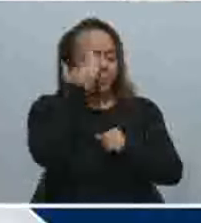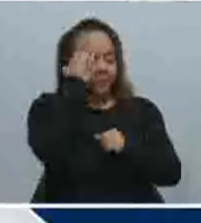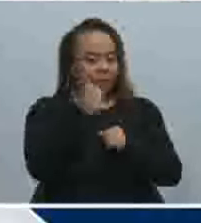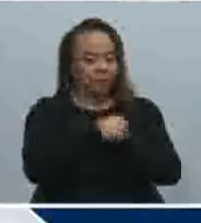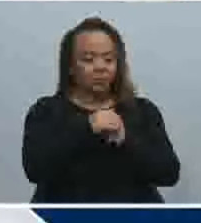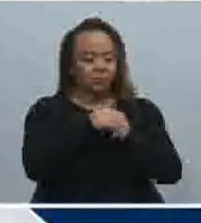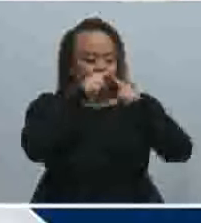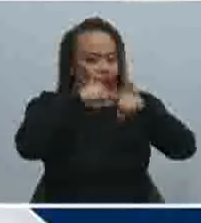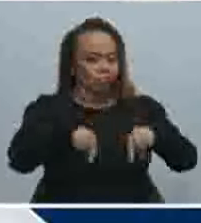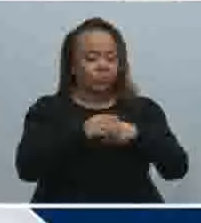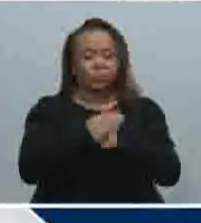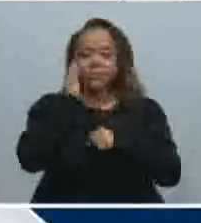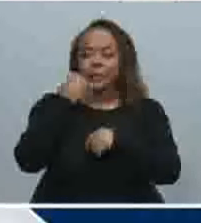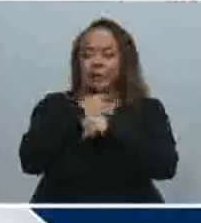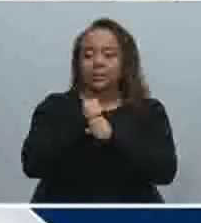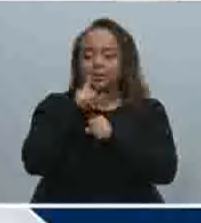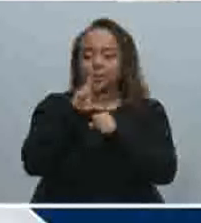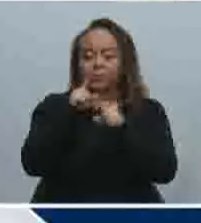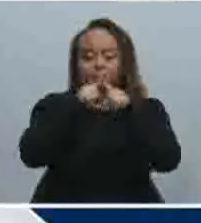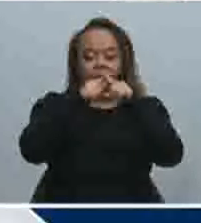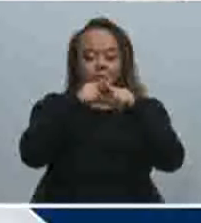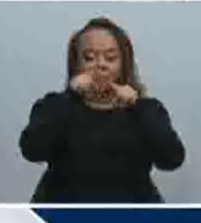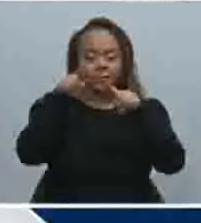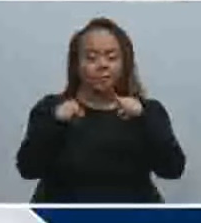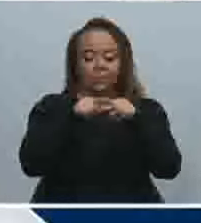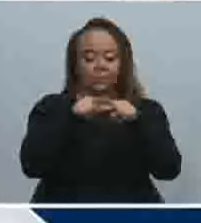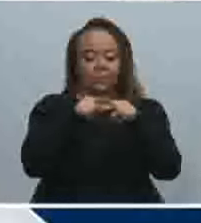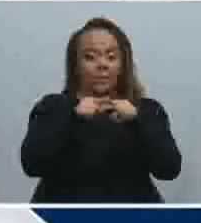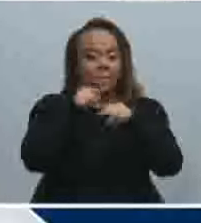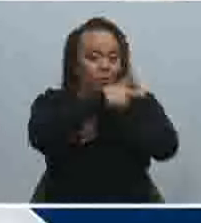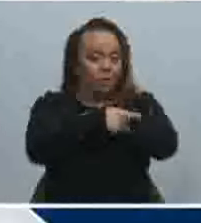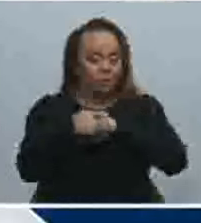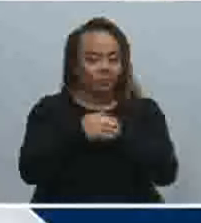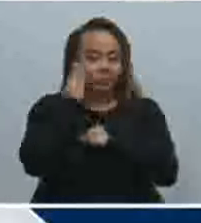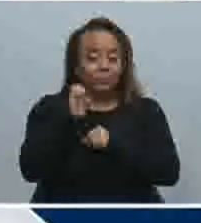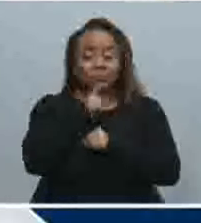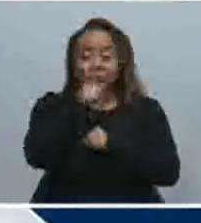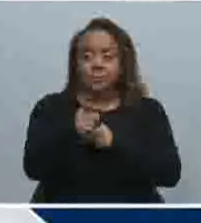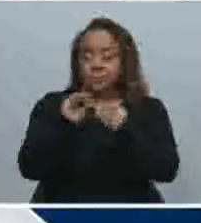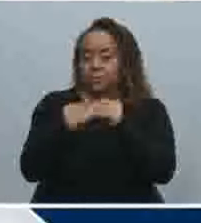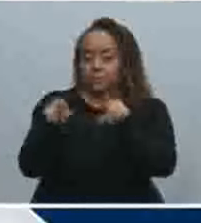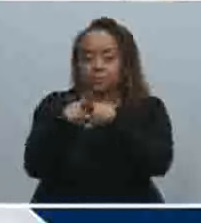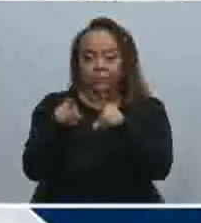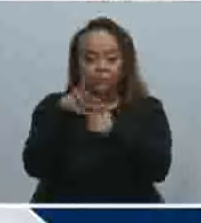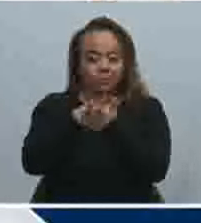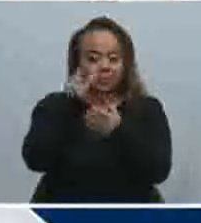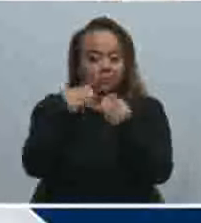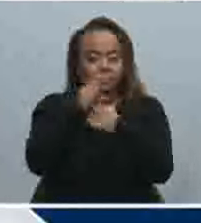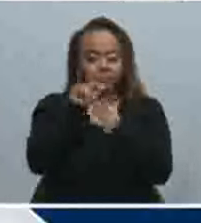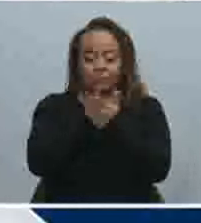lano porque hacen un no meten en un triangular ficticio a punta arena porque realidad que los números tampoco lo haan tanto y ese